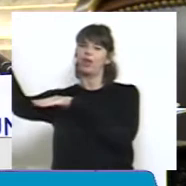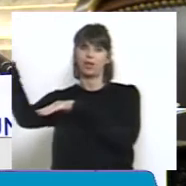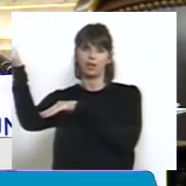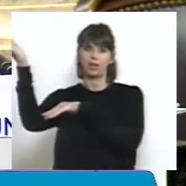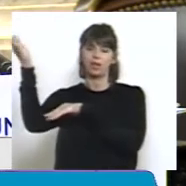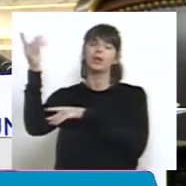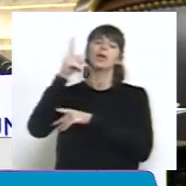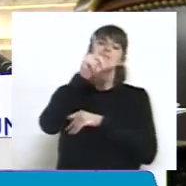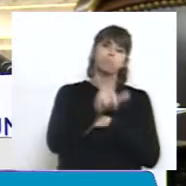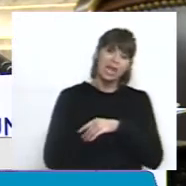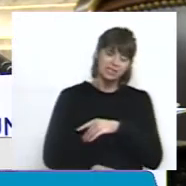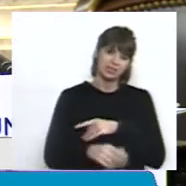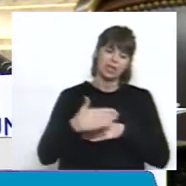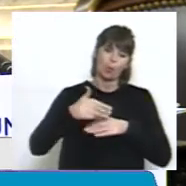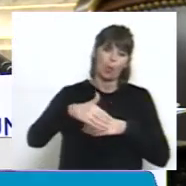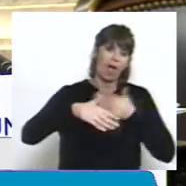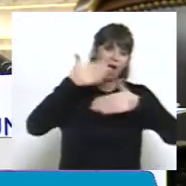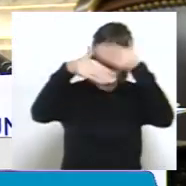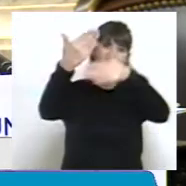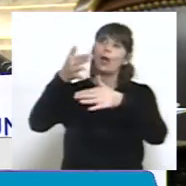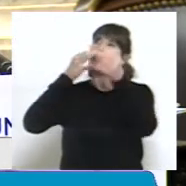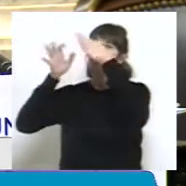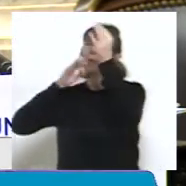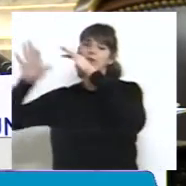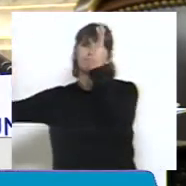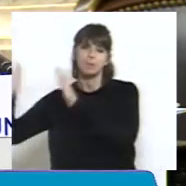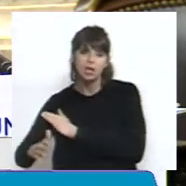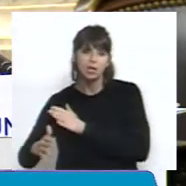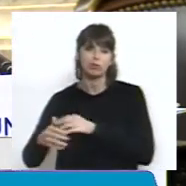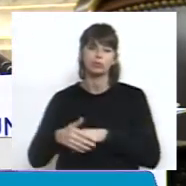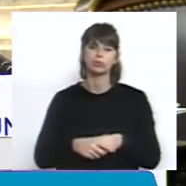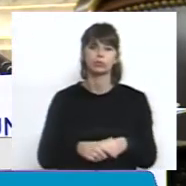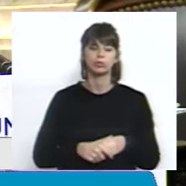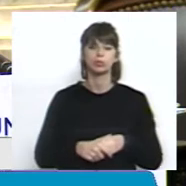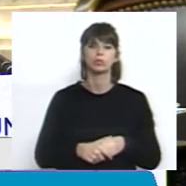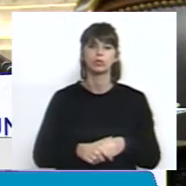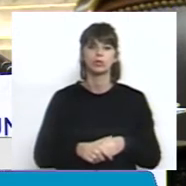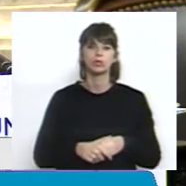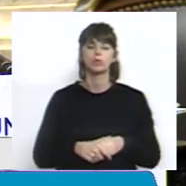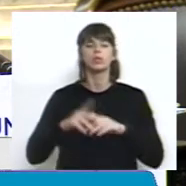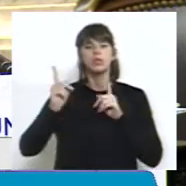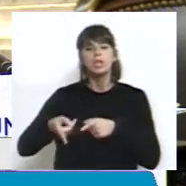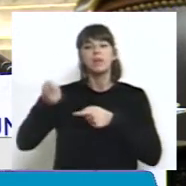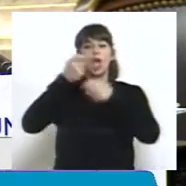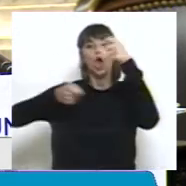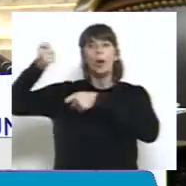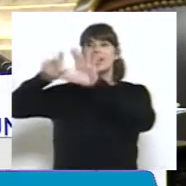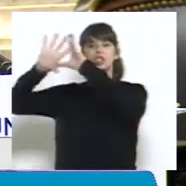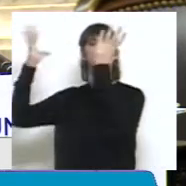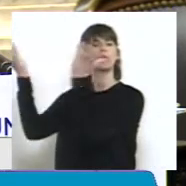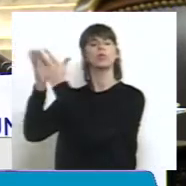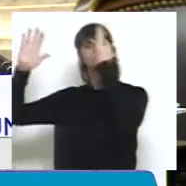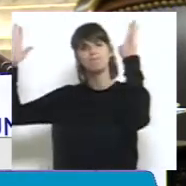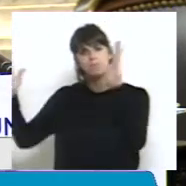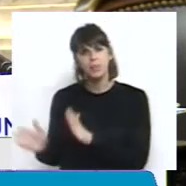en vías de desarrollo, con una reducción del comercio global. Cuando